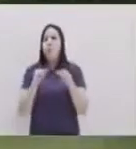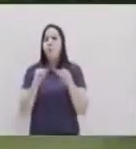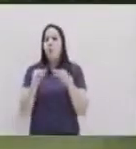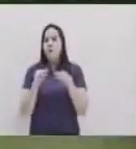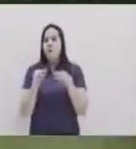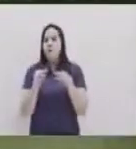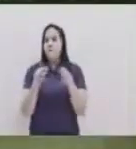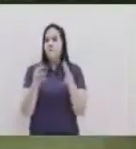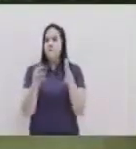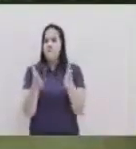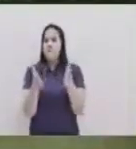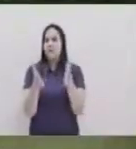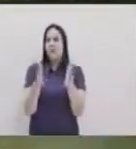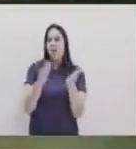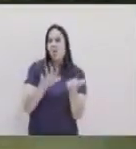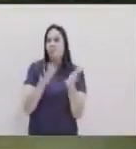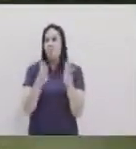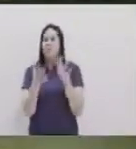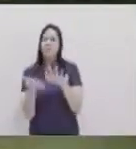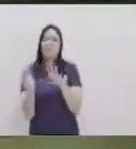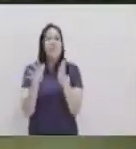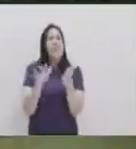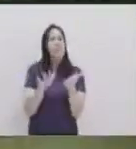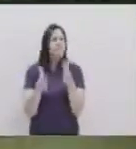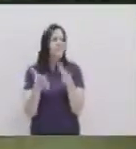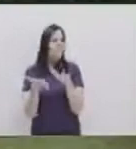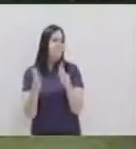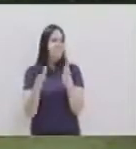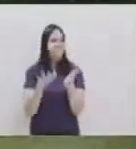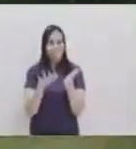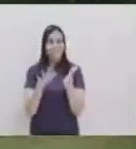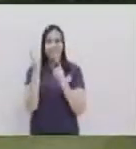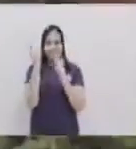un lado a otro y hacemos el gesto, más o menos.